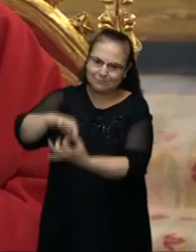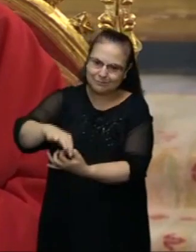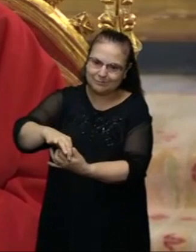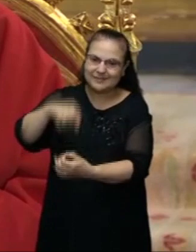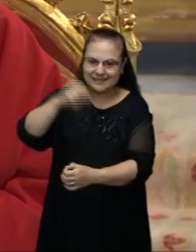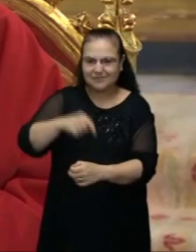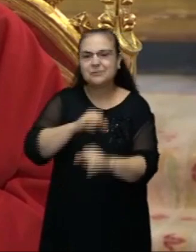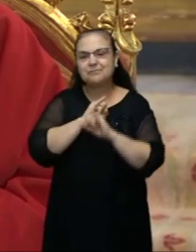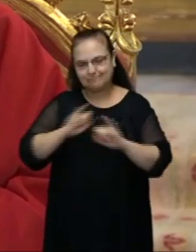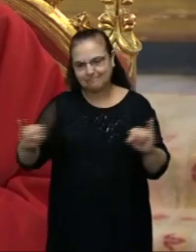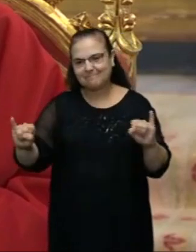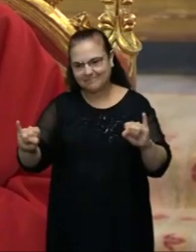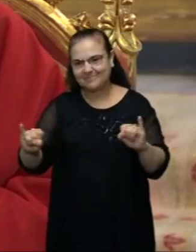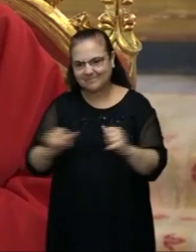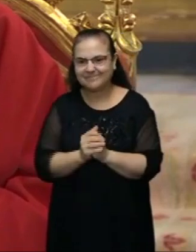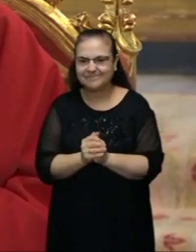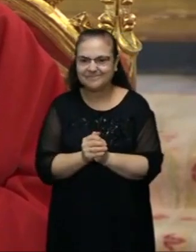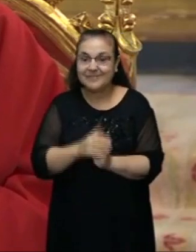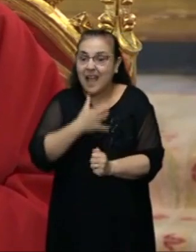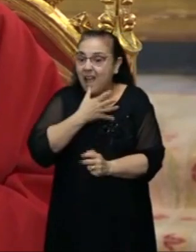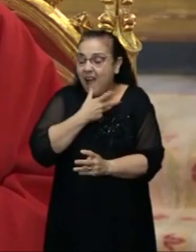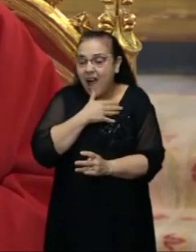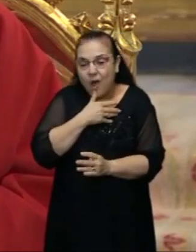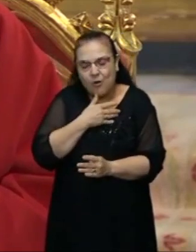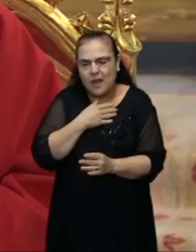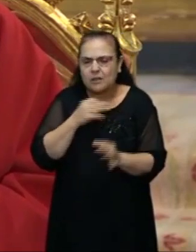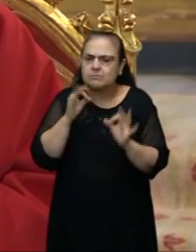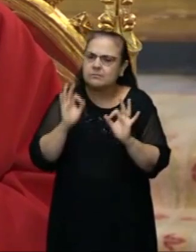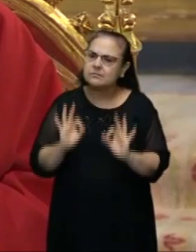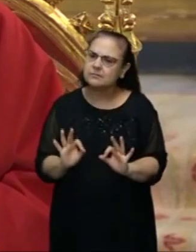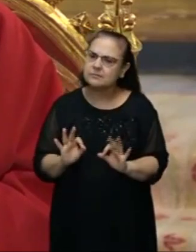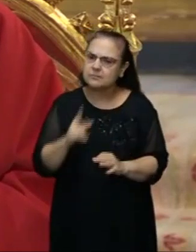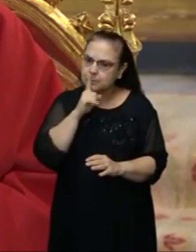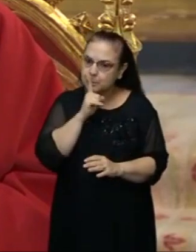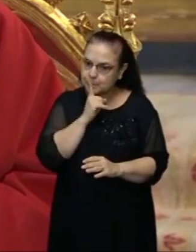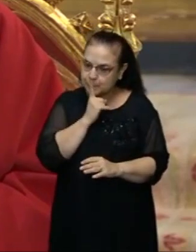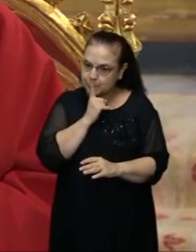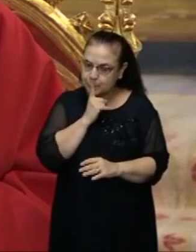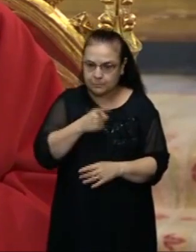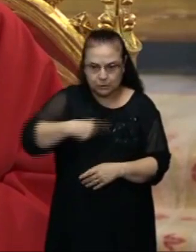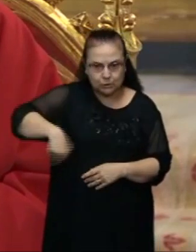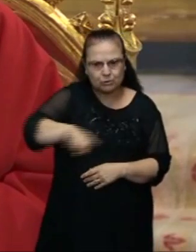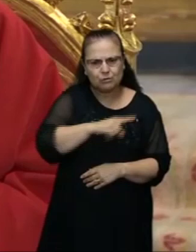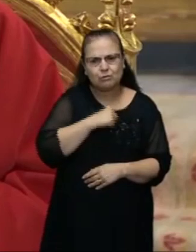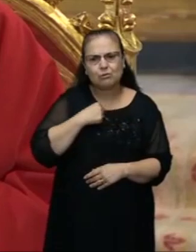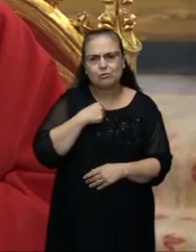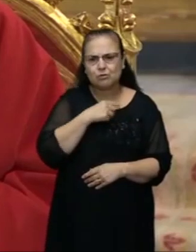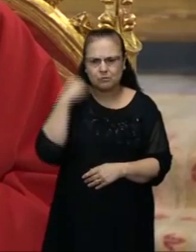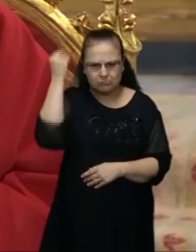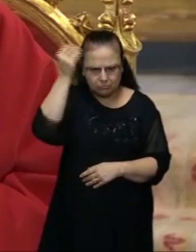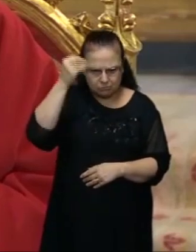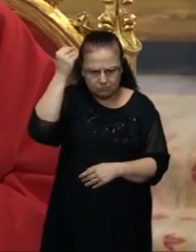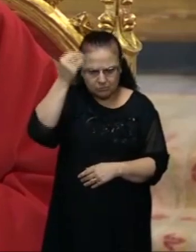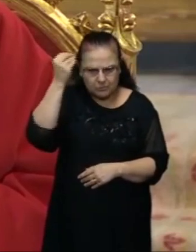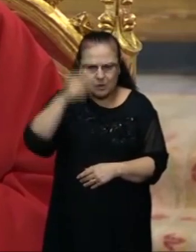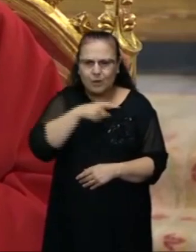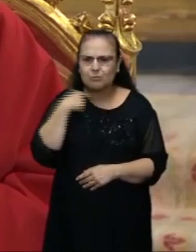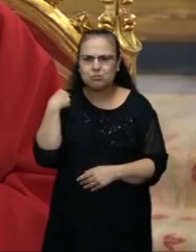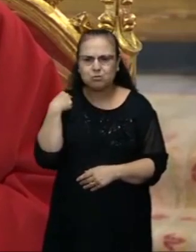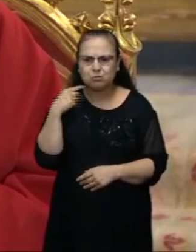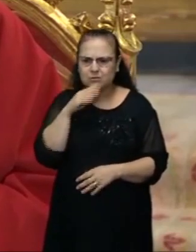esta celebración. Y ahora, en un momento de silencio, nos consideramos pecadores y